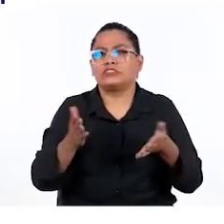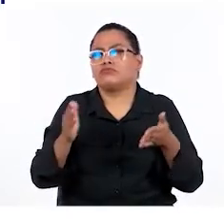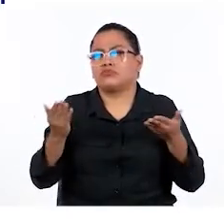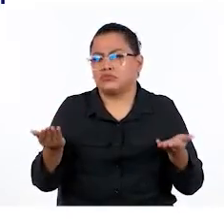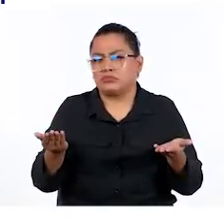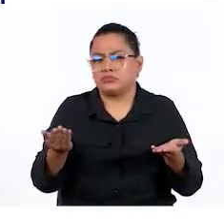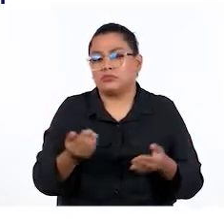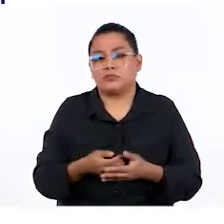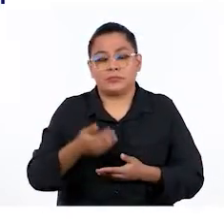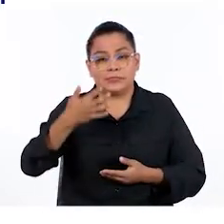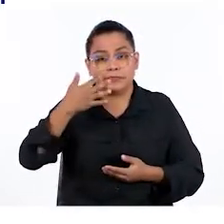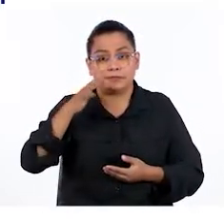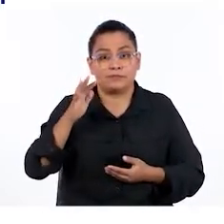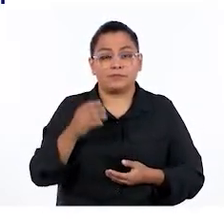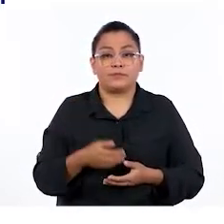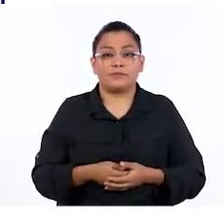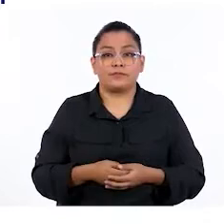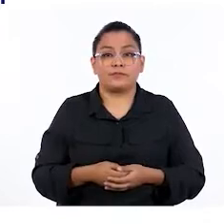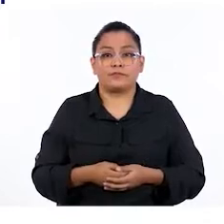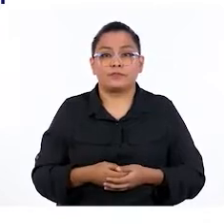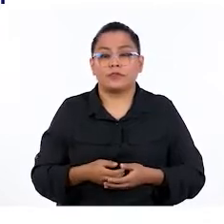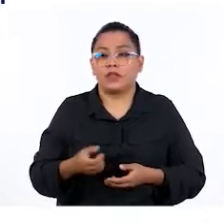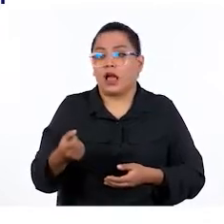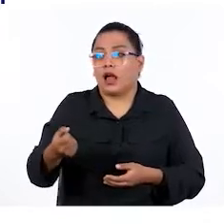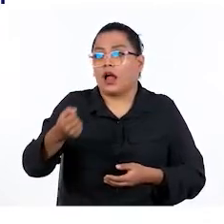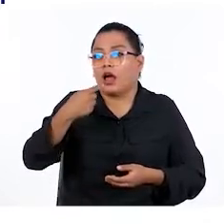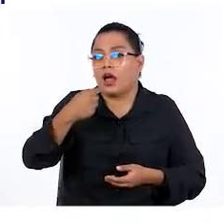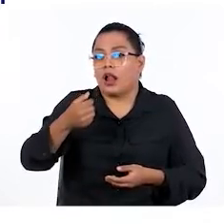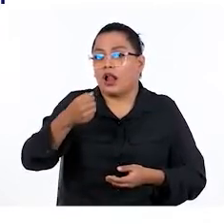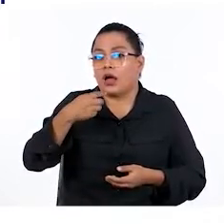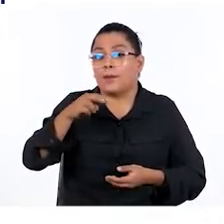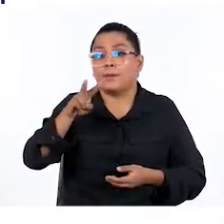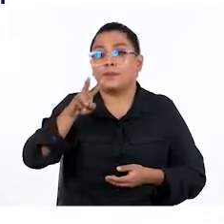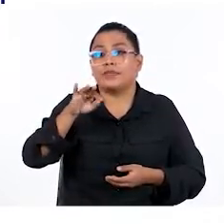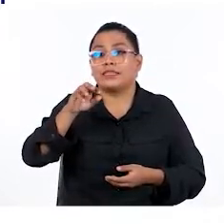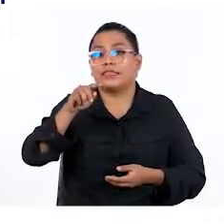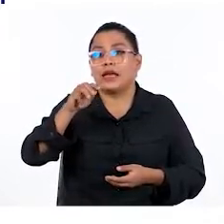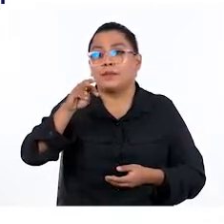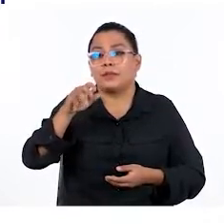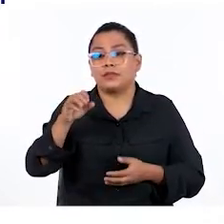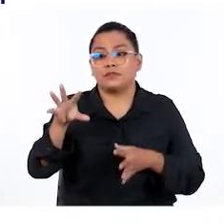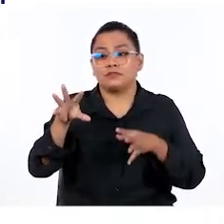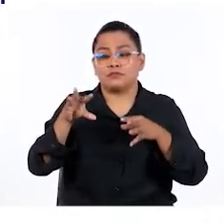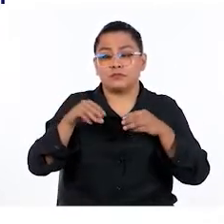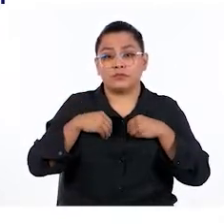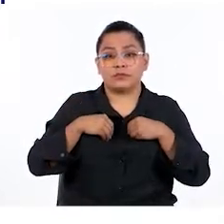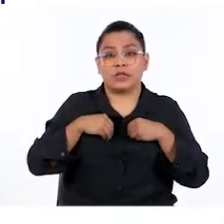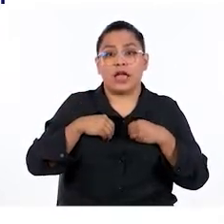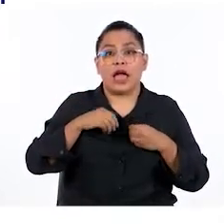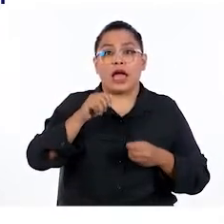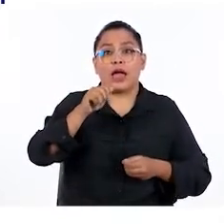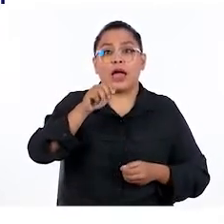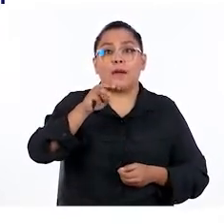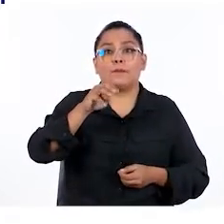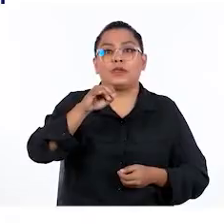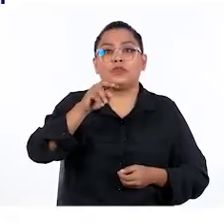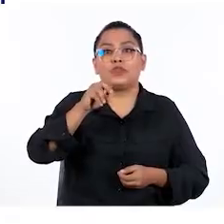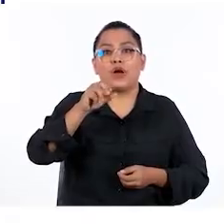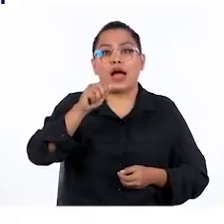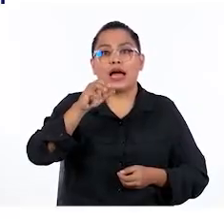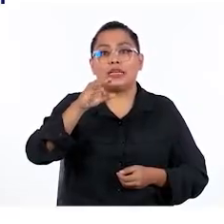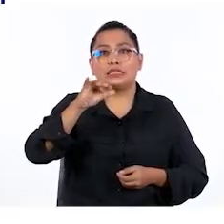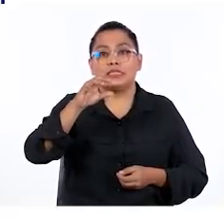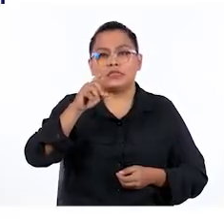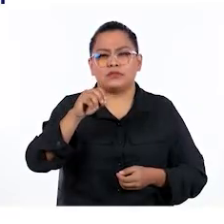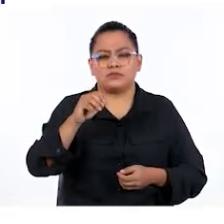hacemos? Por ejemplo, cuando tomamos vitaminas, obtenemos aminoácidos. ¿Y para qué queremos aminoácidos en